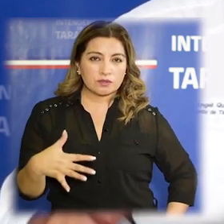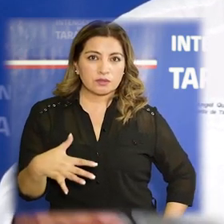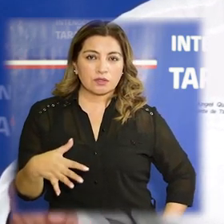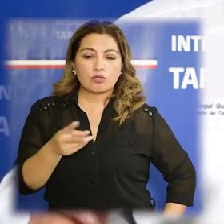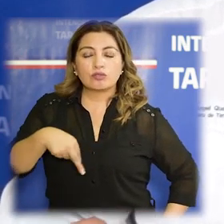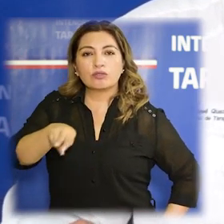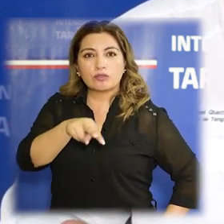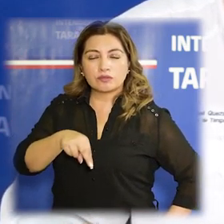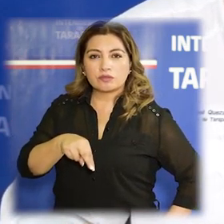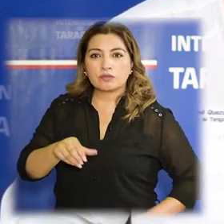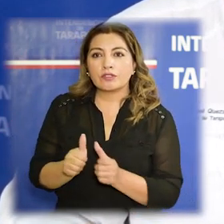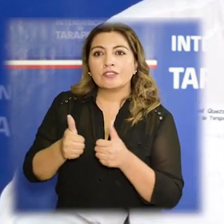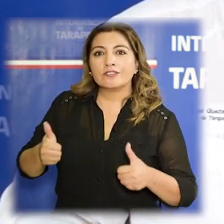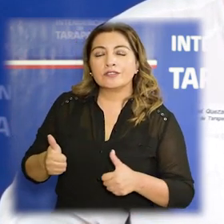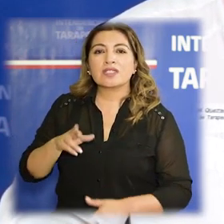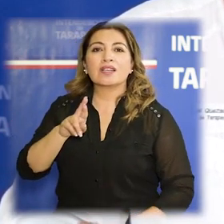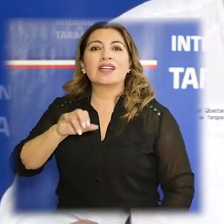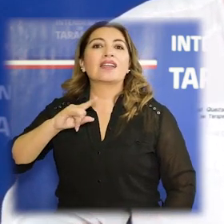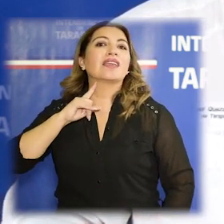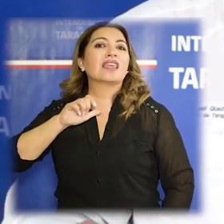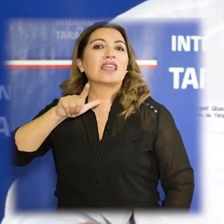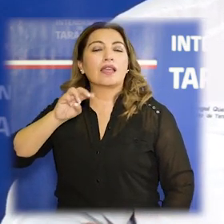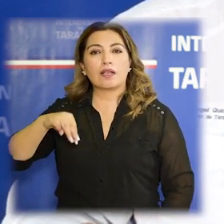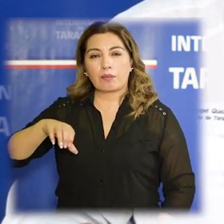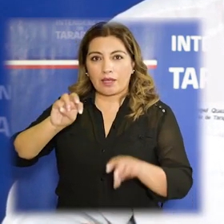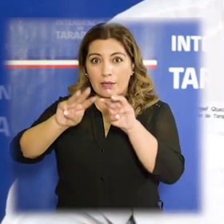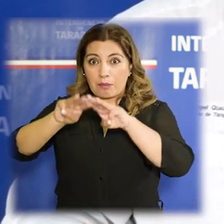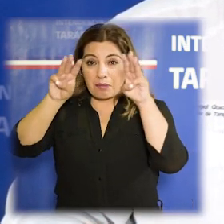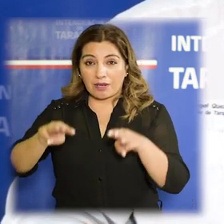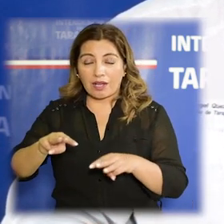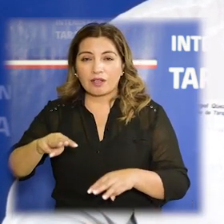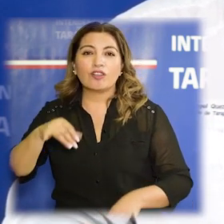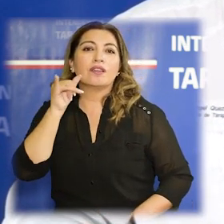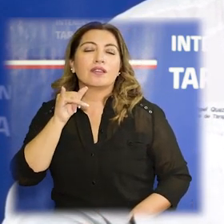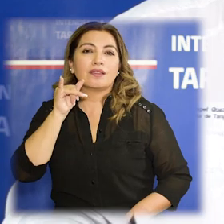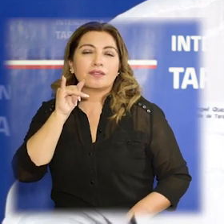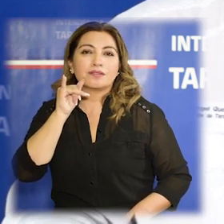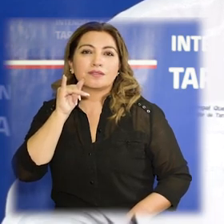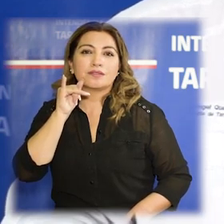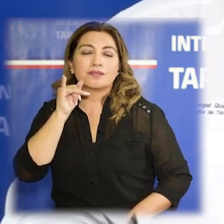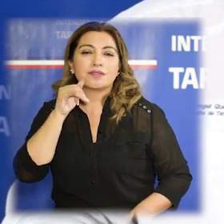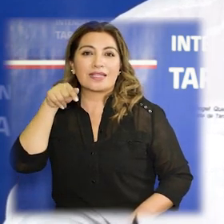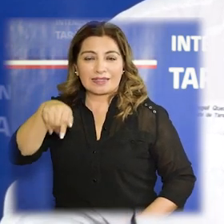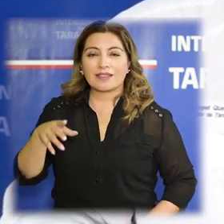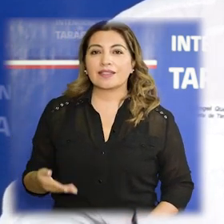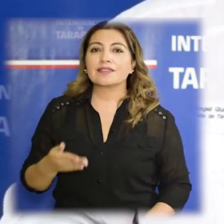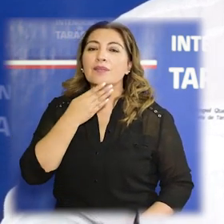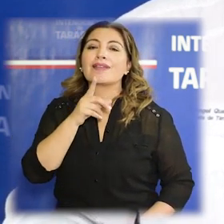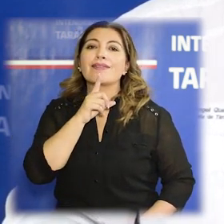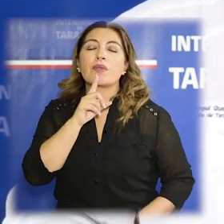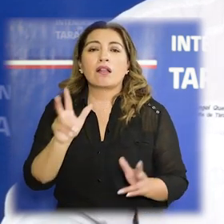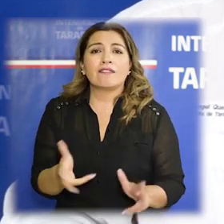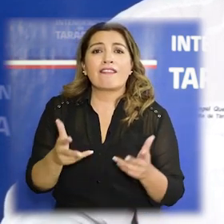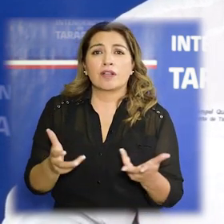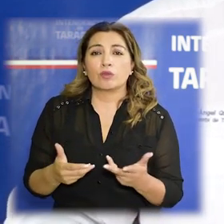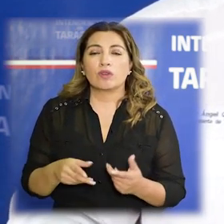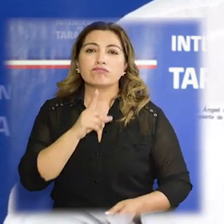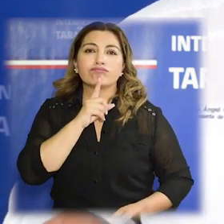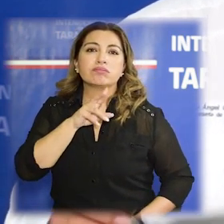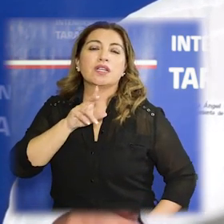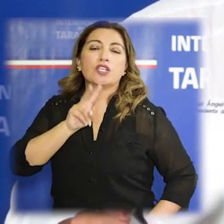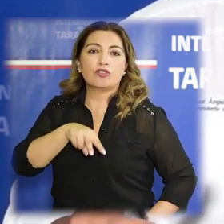Vamos a estar en la caleta Riquelme, en Cabancha, Mercado Municipal de Iquique, Mercadería de la Región y Terminales Agropecuarios, de